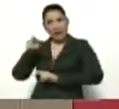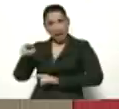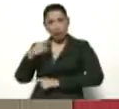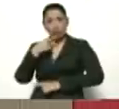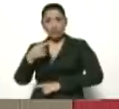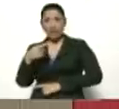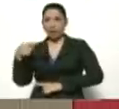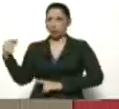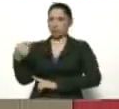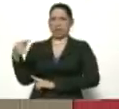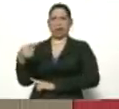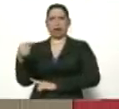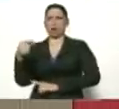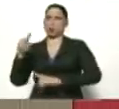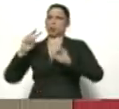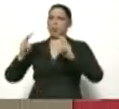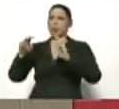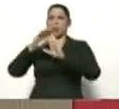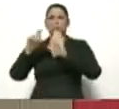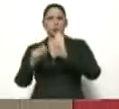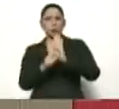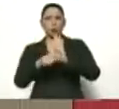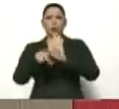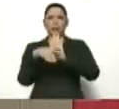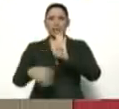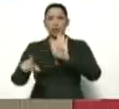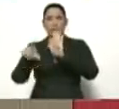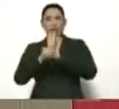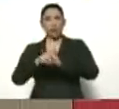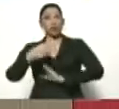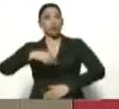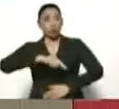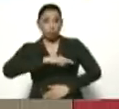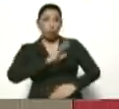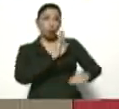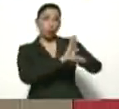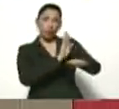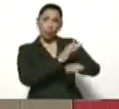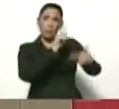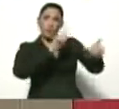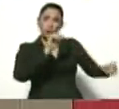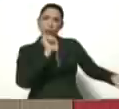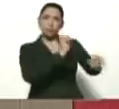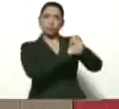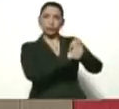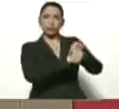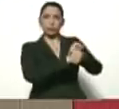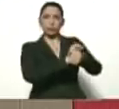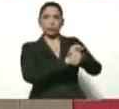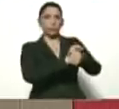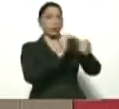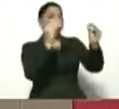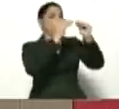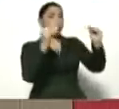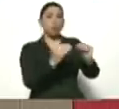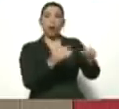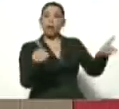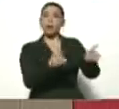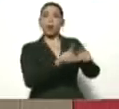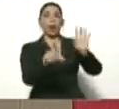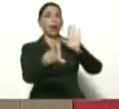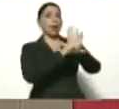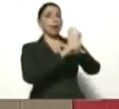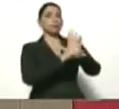en materia de constitución de leyes de derechos nosotros se los preservamos tal cual como está establecido en nuestro